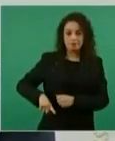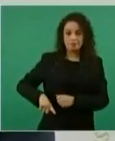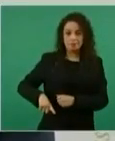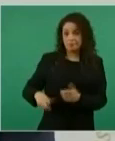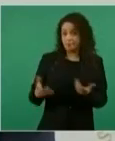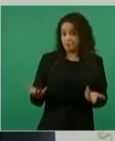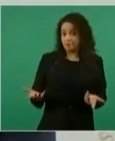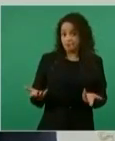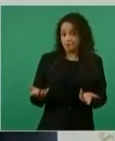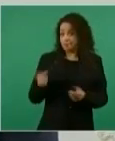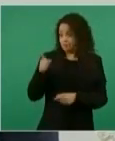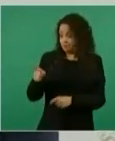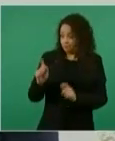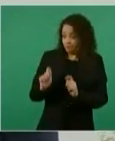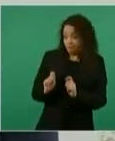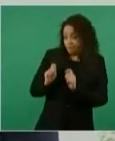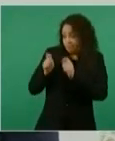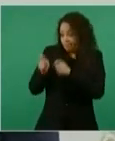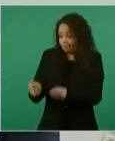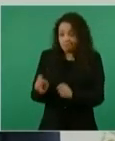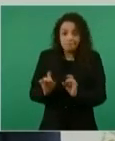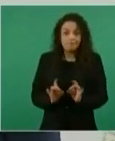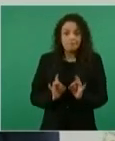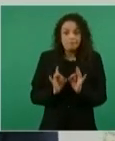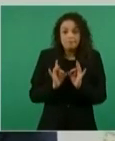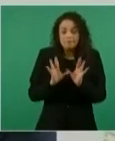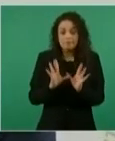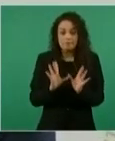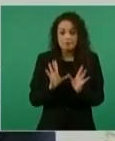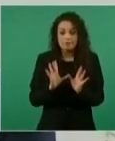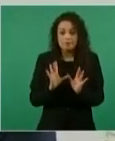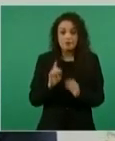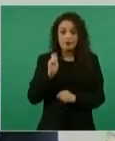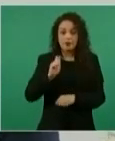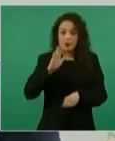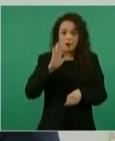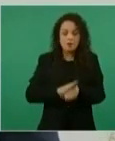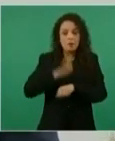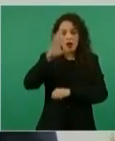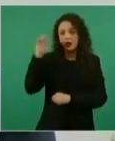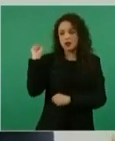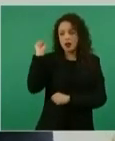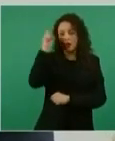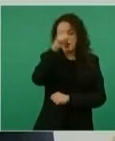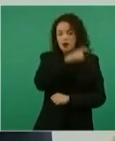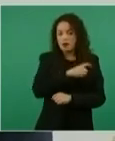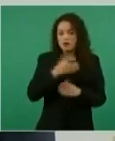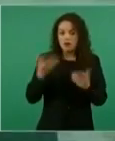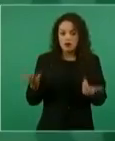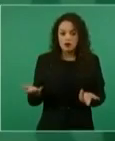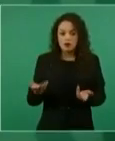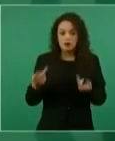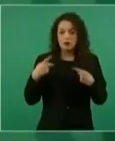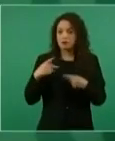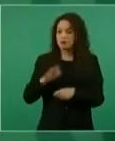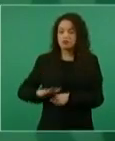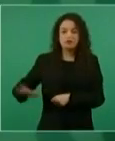él enfrentar las situaciones más difíciles, la